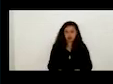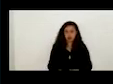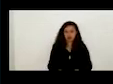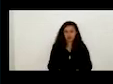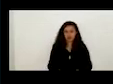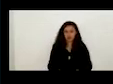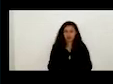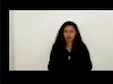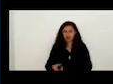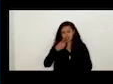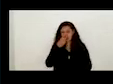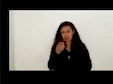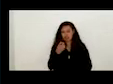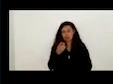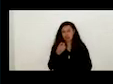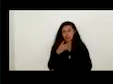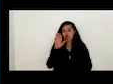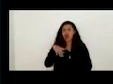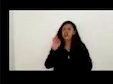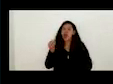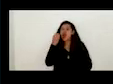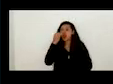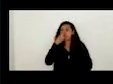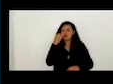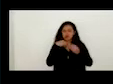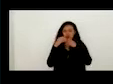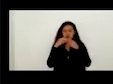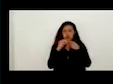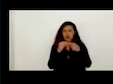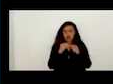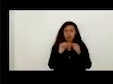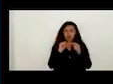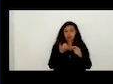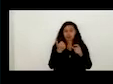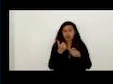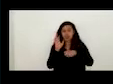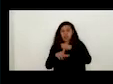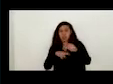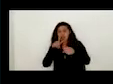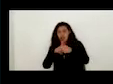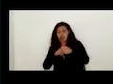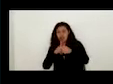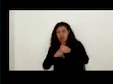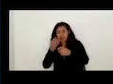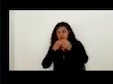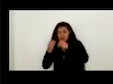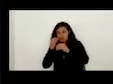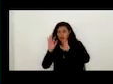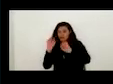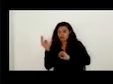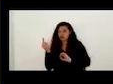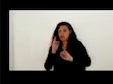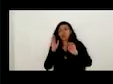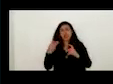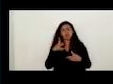dice, bueno, pues ya comió frijoles, ya no necesita comer una proteína de origen animal porque ya consumió su porción de